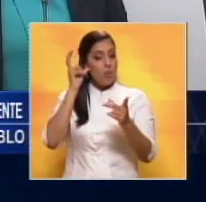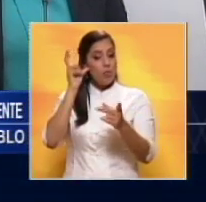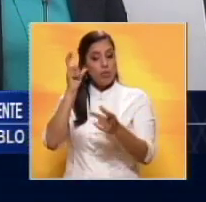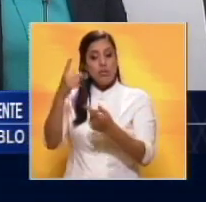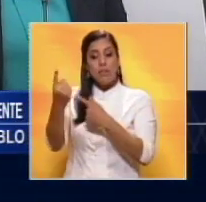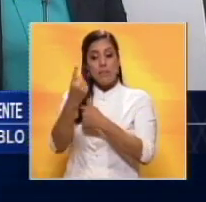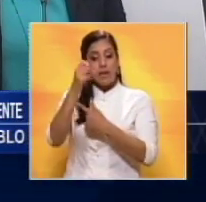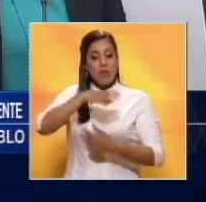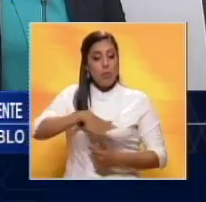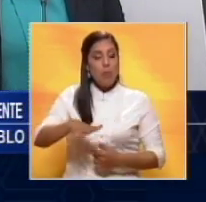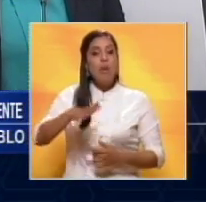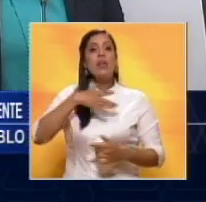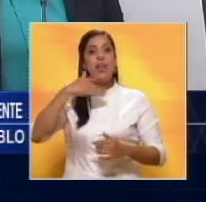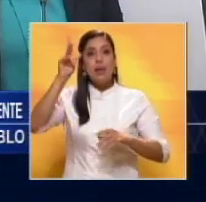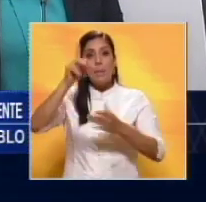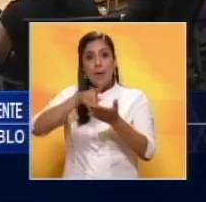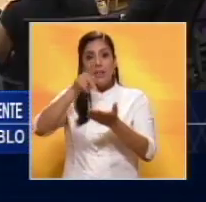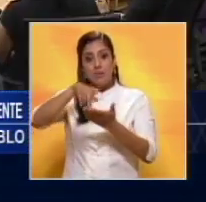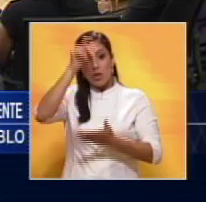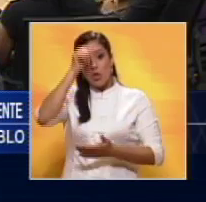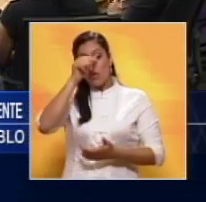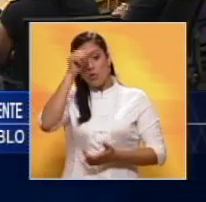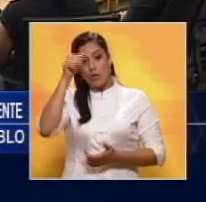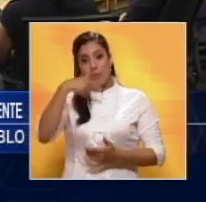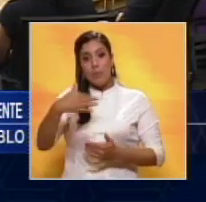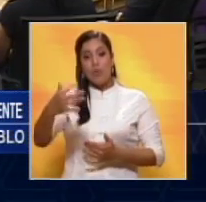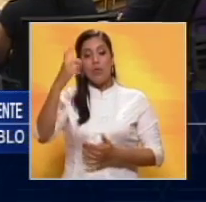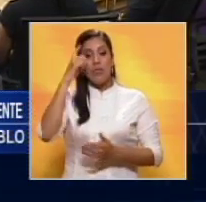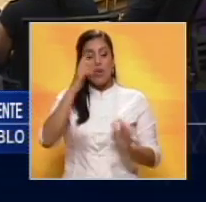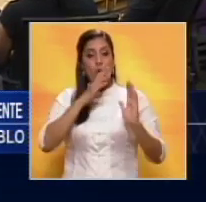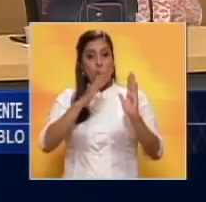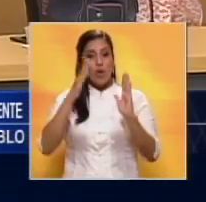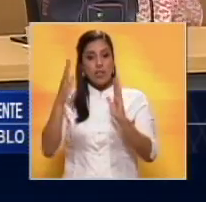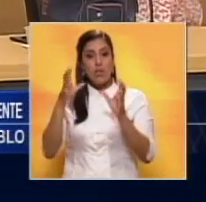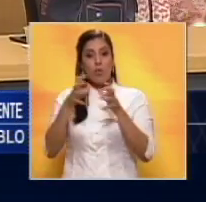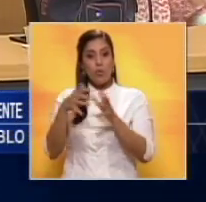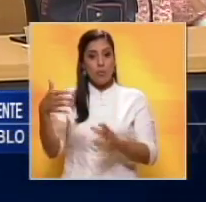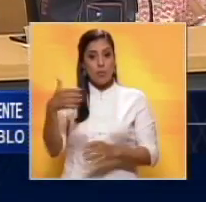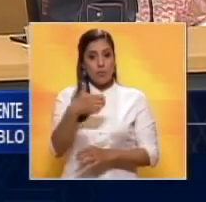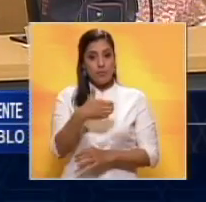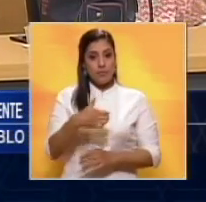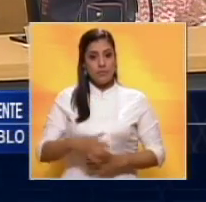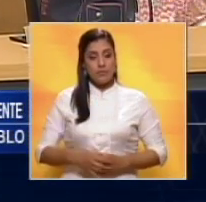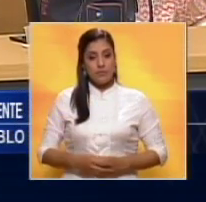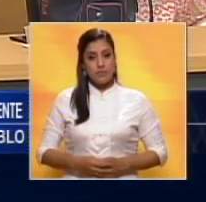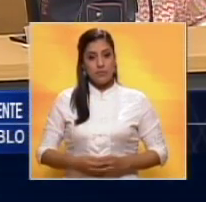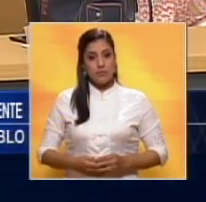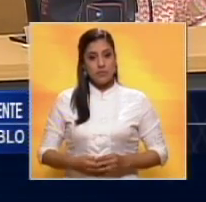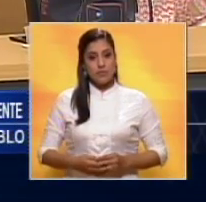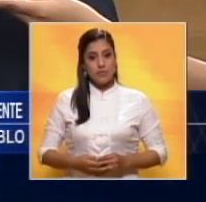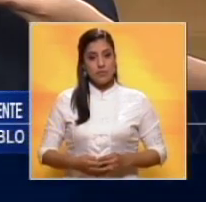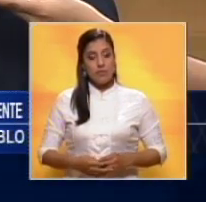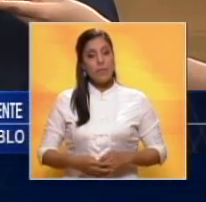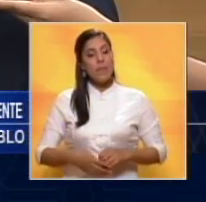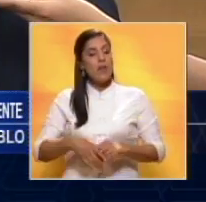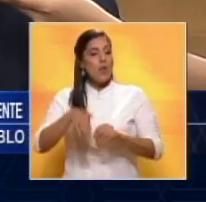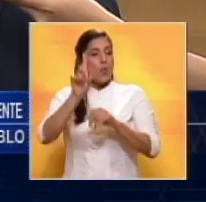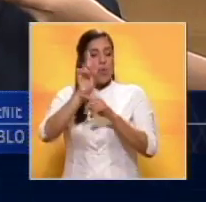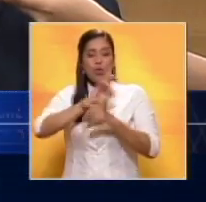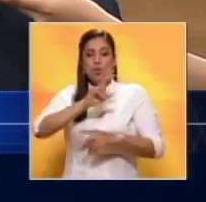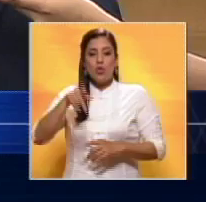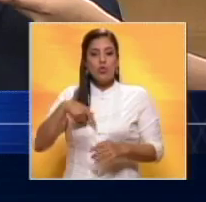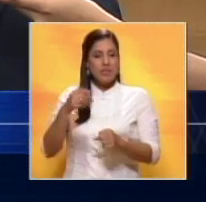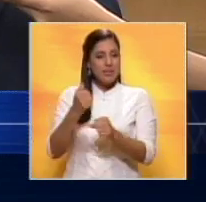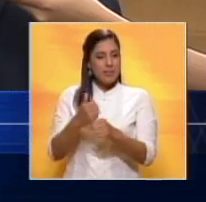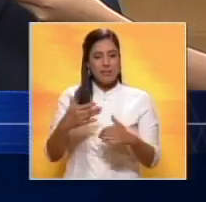la voluntad que manifiesten quienes participen este domingo en el evento organizado por la Mesa de la Unidad Democrática. Lo único que